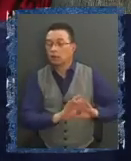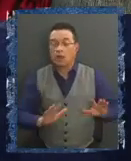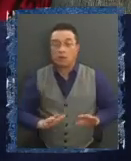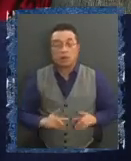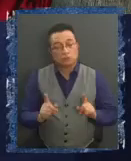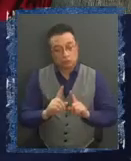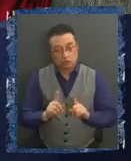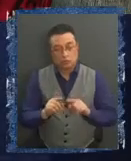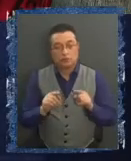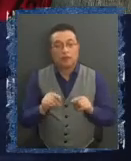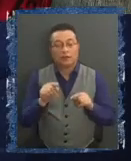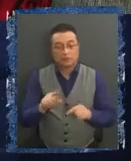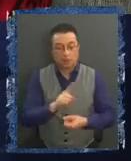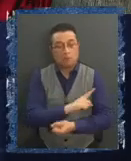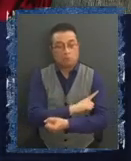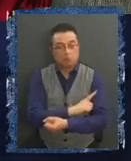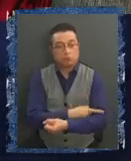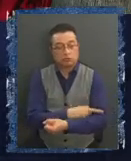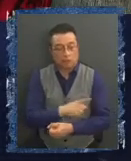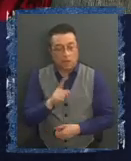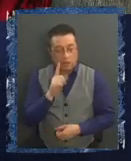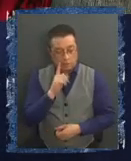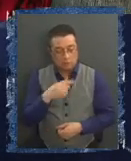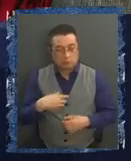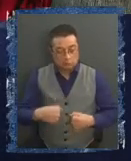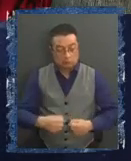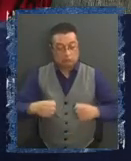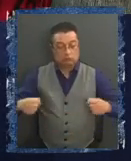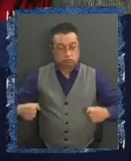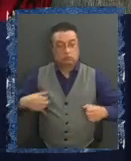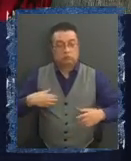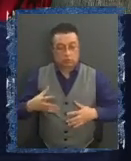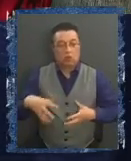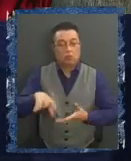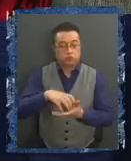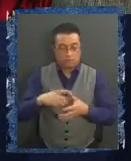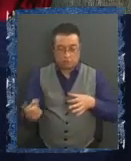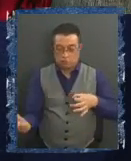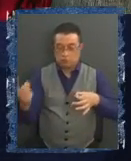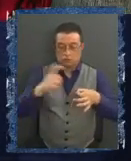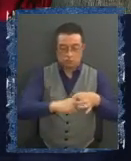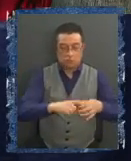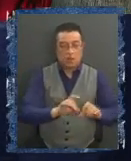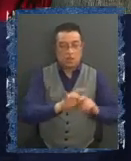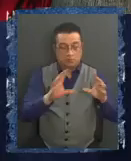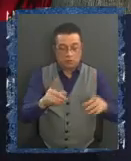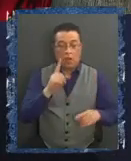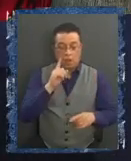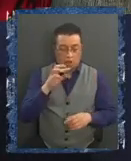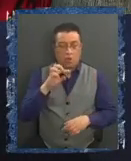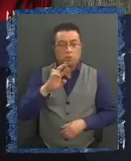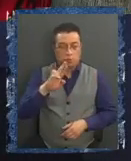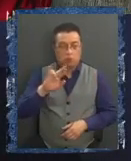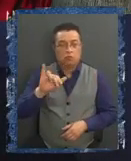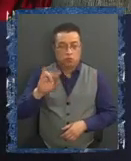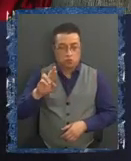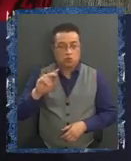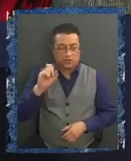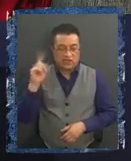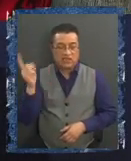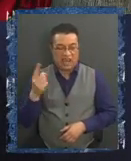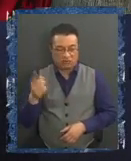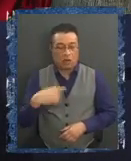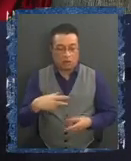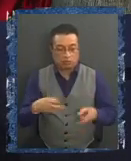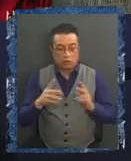Y esta facultad o este espacio que se abre para los pueblos de escaños reservados es parte de esa plurinacionalidad. Los pueblos